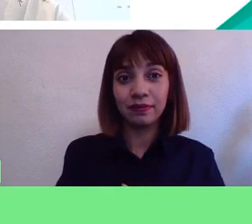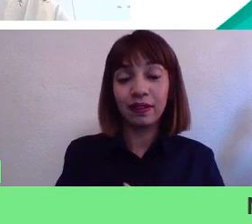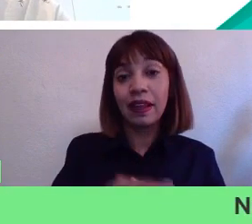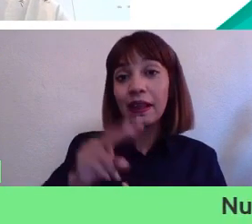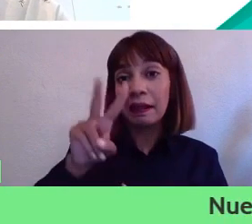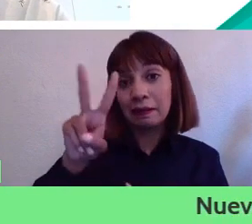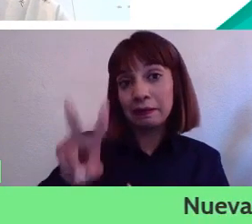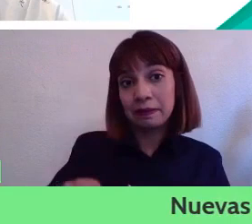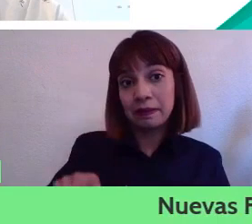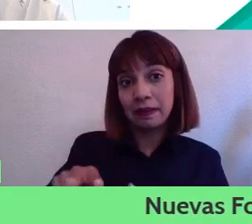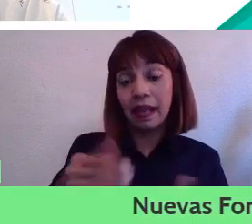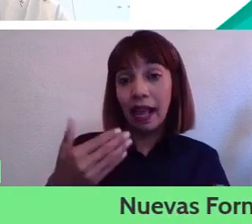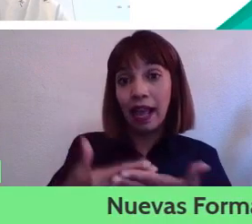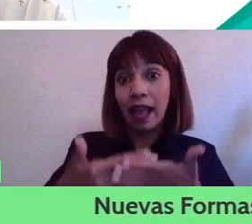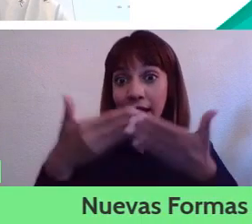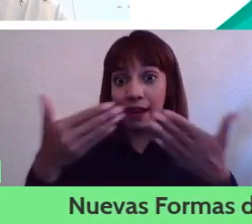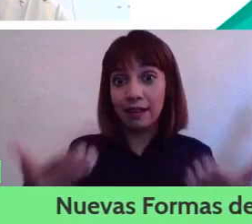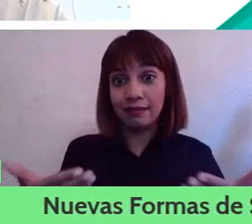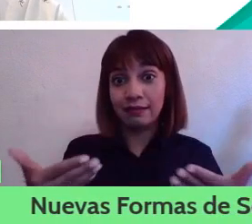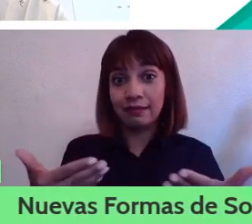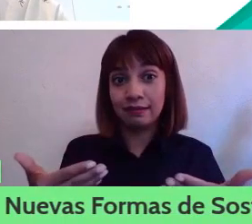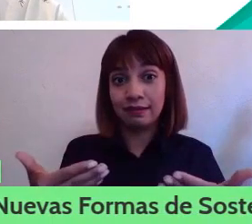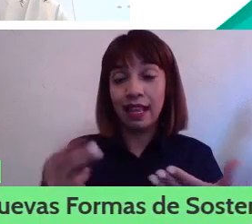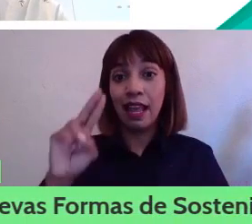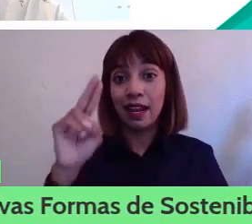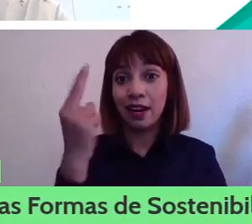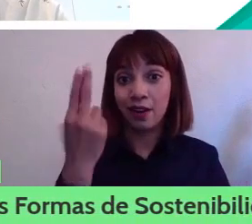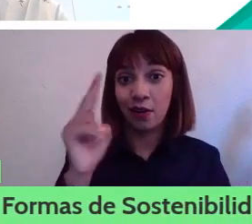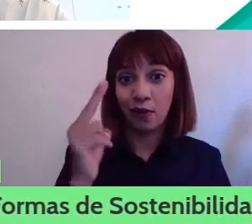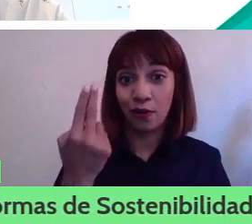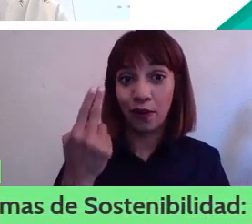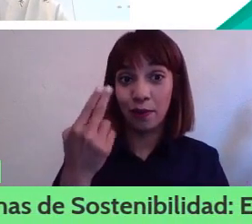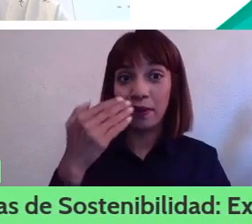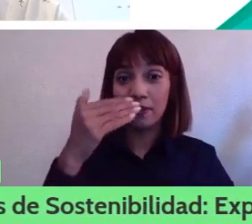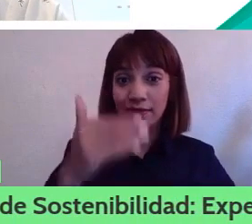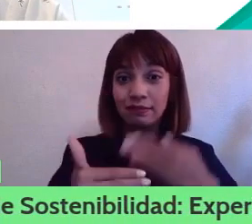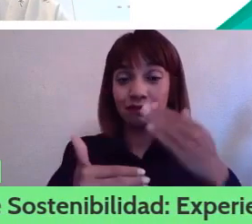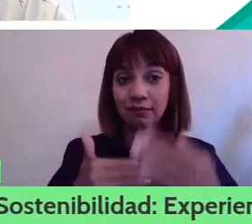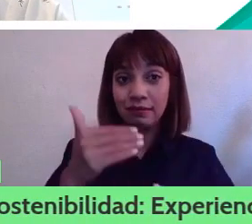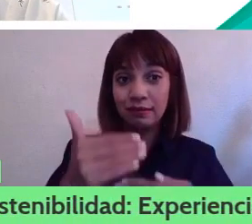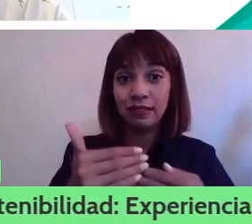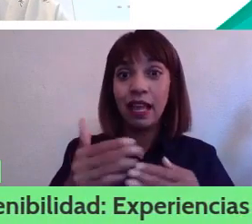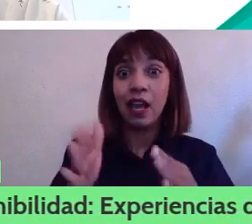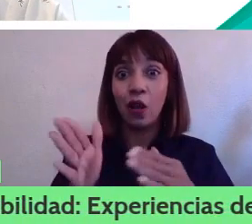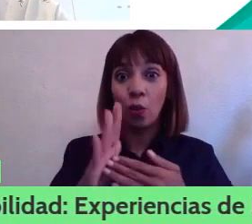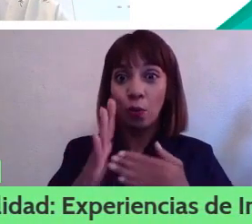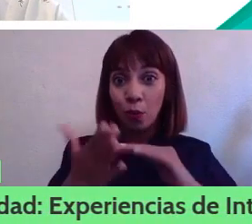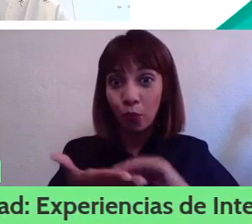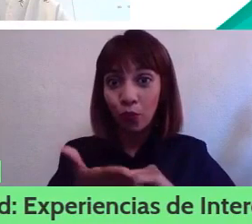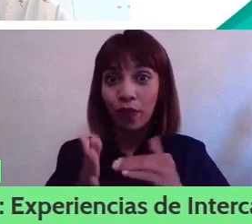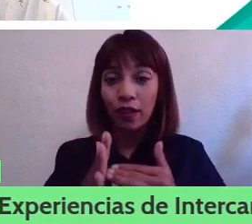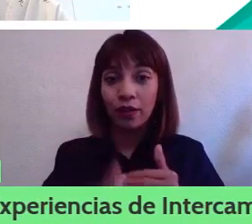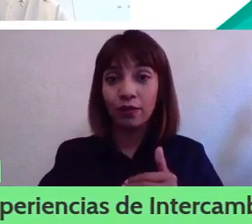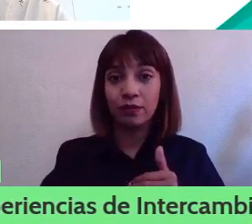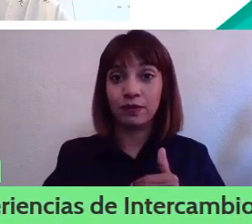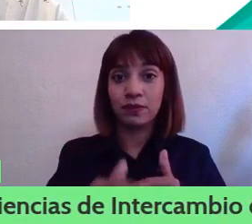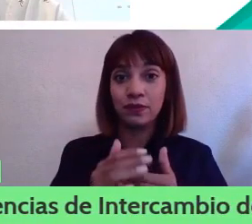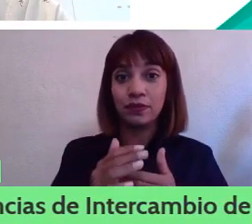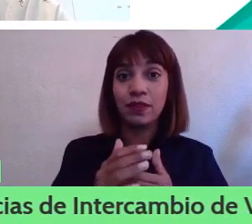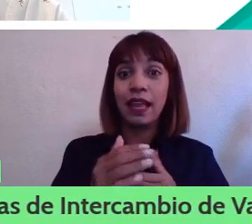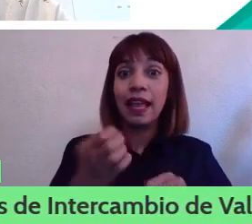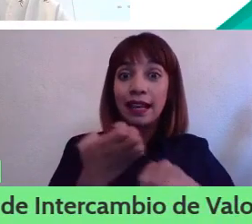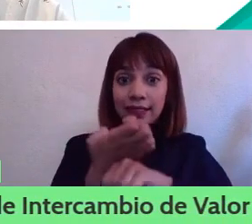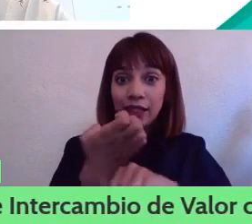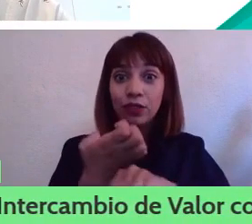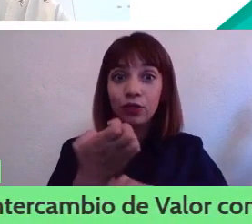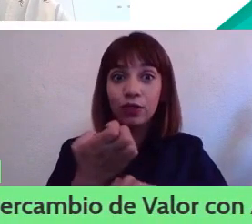ahora, desde el mes de noviembre, estamos un poco tratando de validar si este modelo, que ha funcionado muy bien en Estados Unidos,